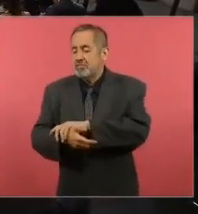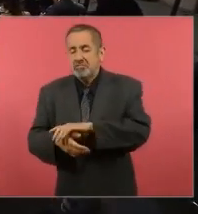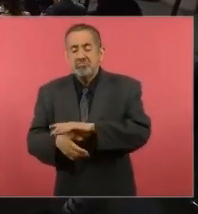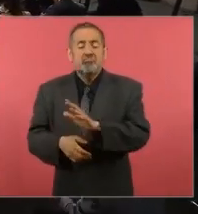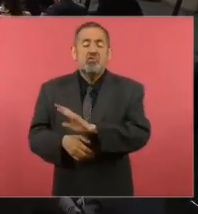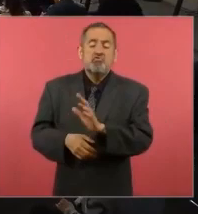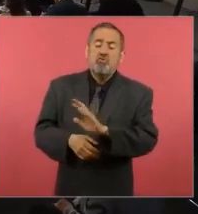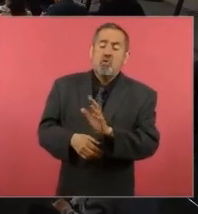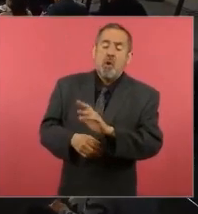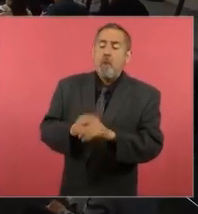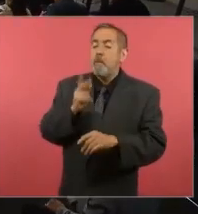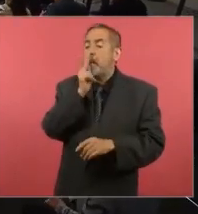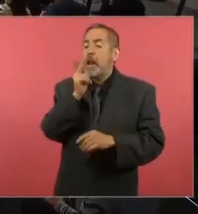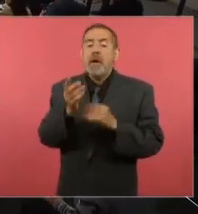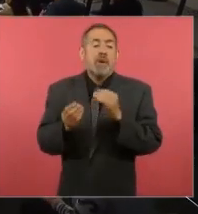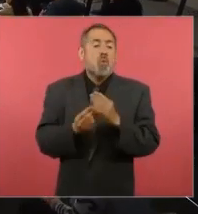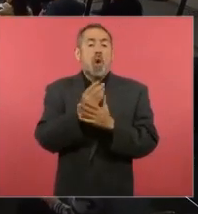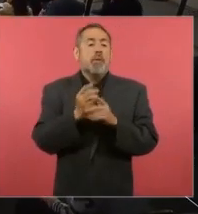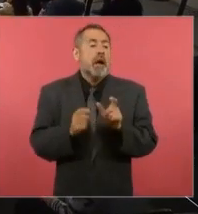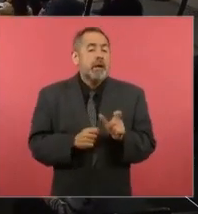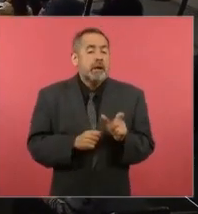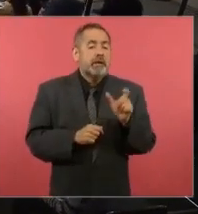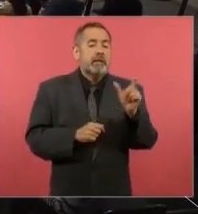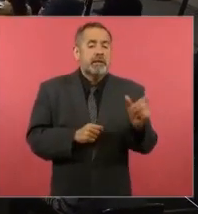no, se llama